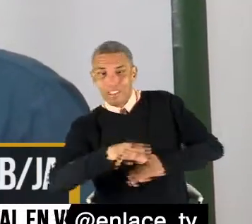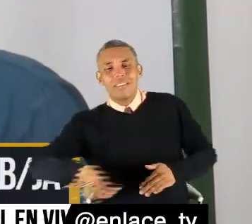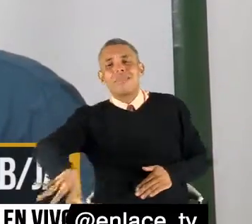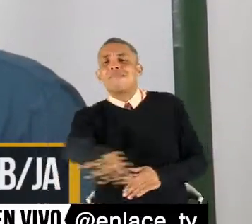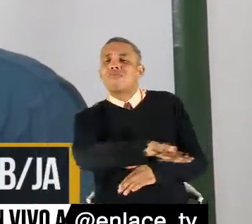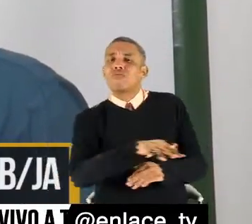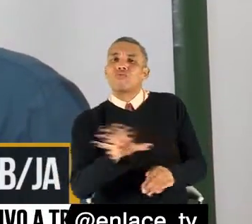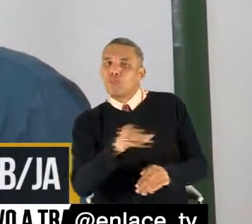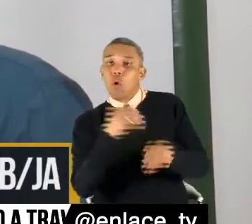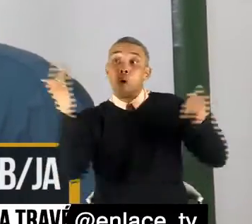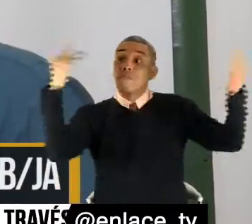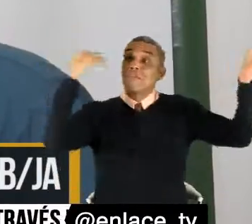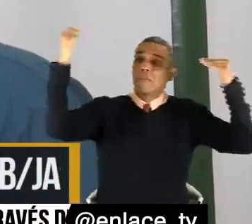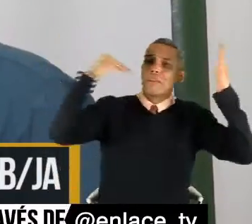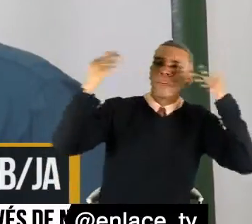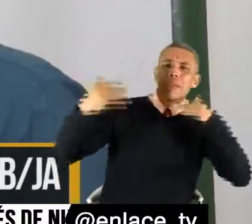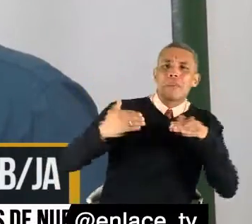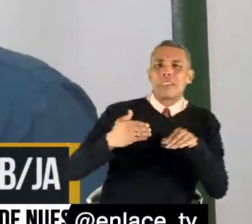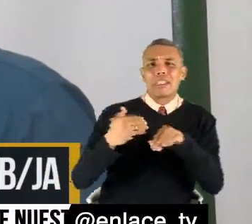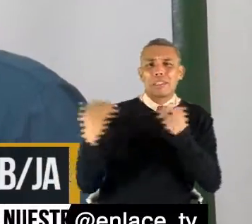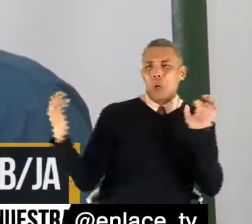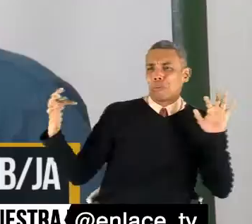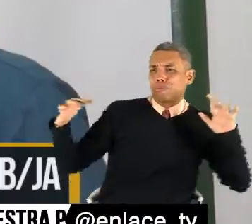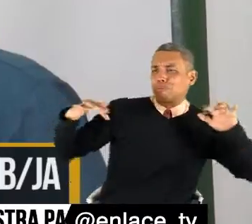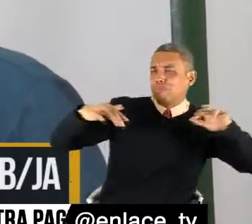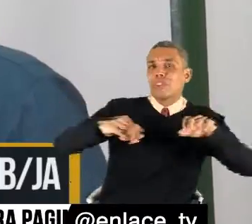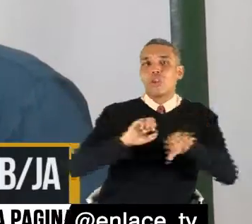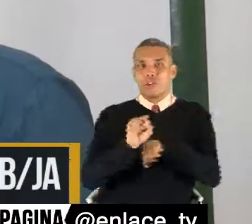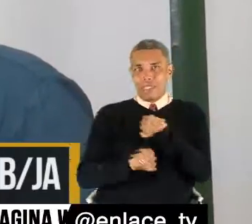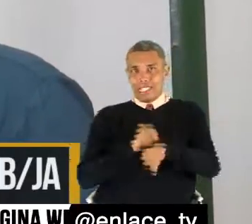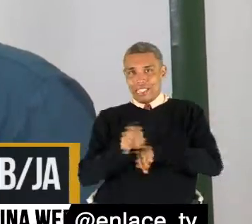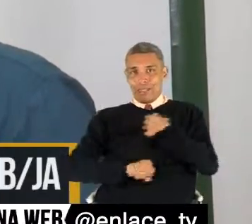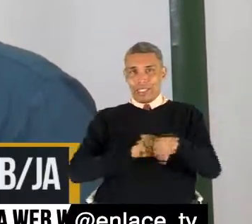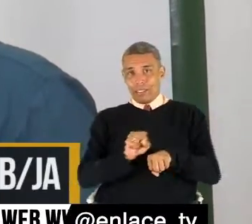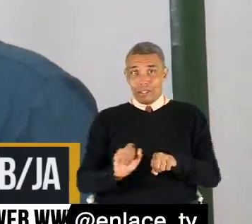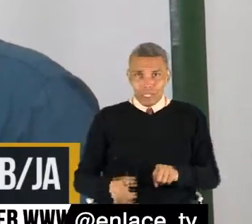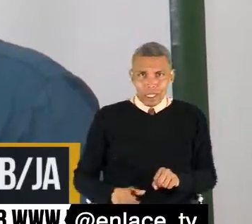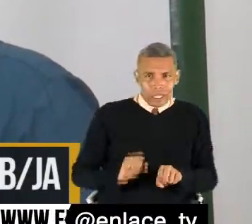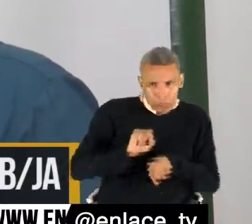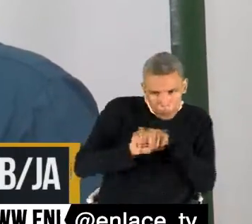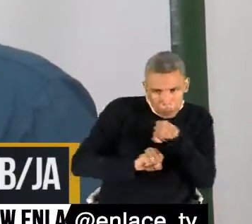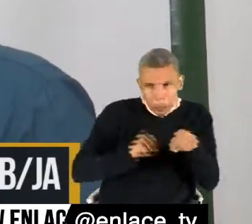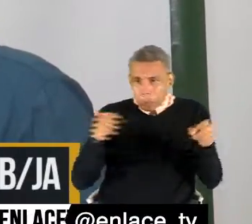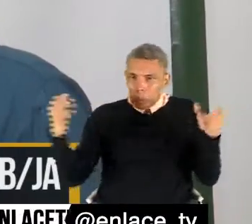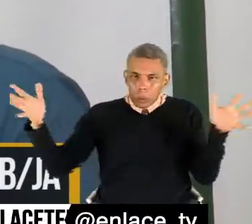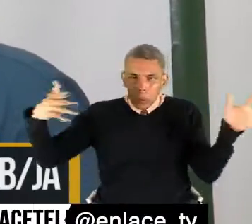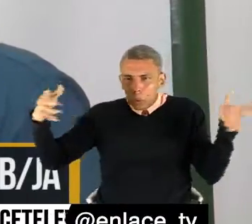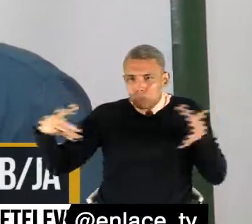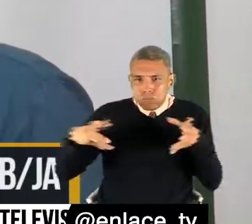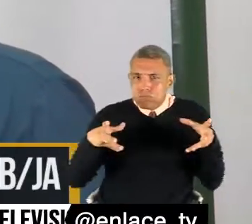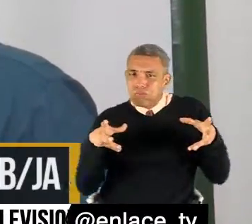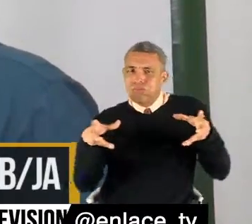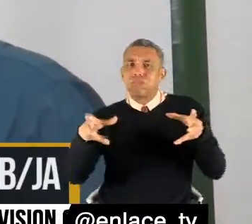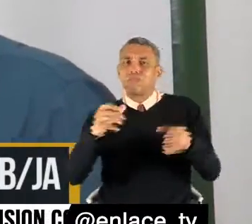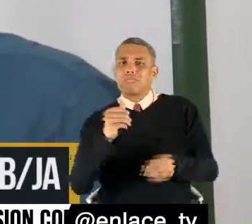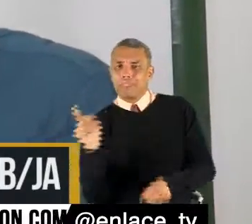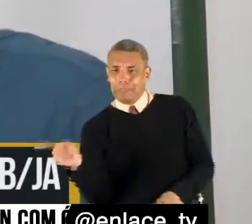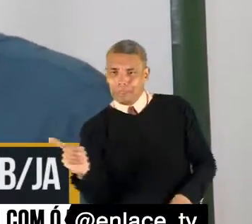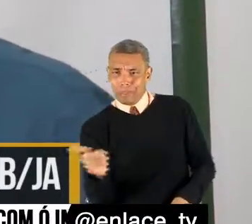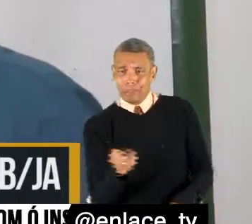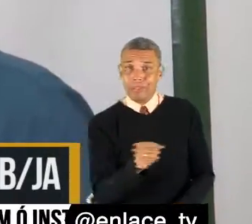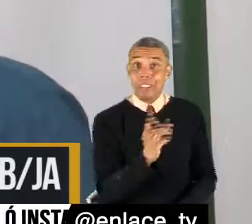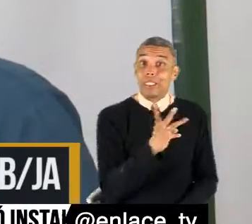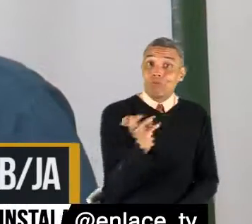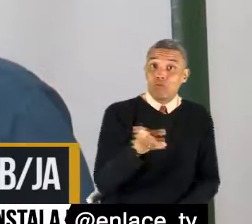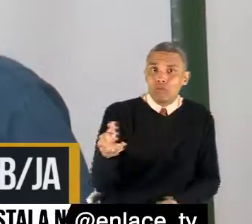vamos a salir hacia el destino de Expoeventos. Una cabalgata ciclística, más de 300 ciclistas ya han confirmado